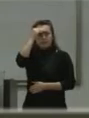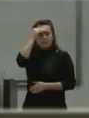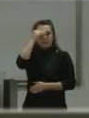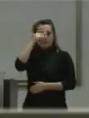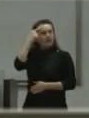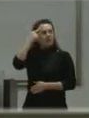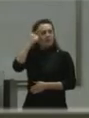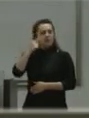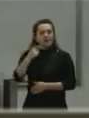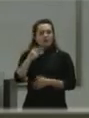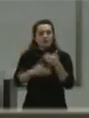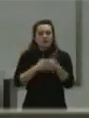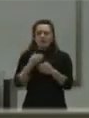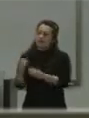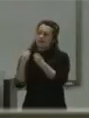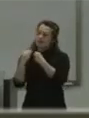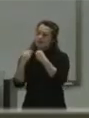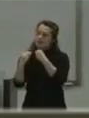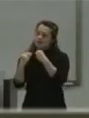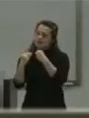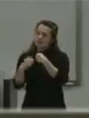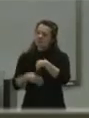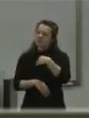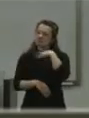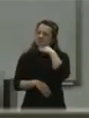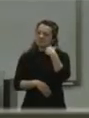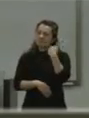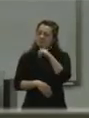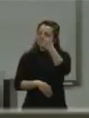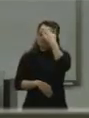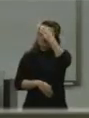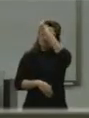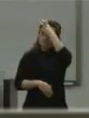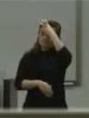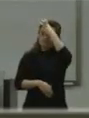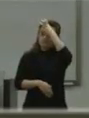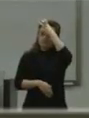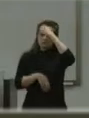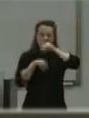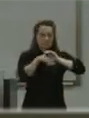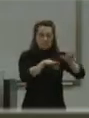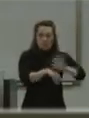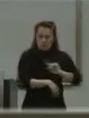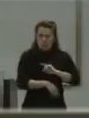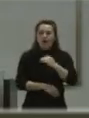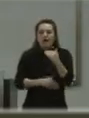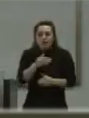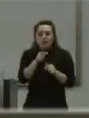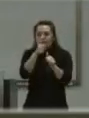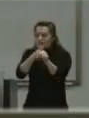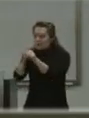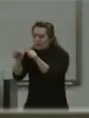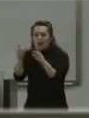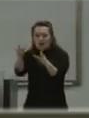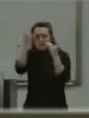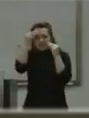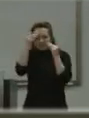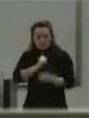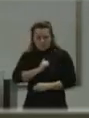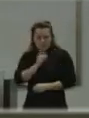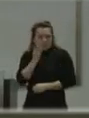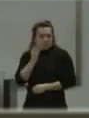proceso que vivimos de multiplicadores ya lo supimos todo sino que cada persona tiene su propio aprendizaje y su propia experiencia